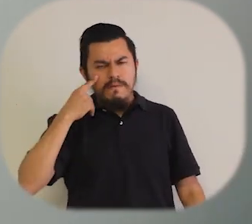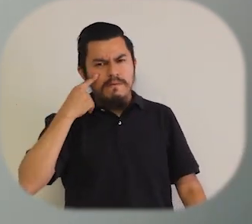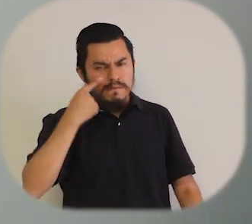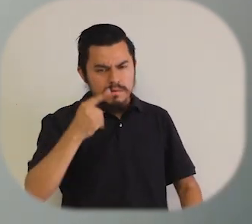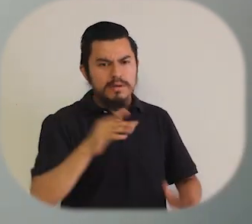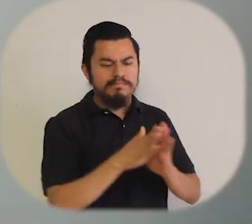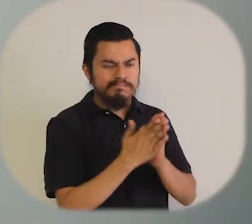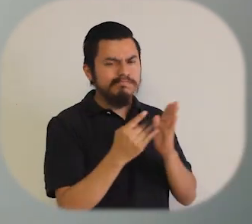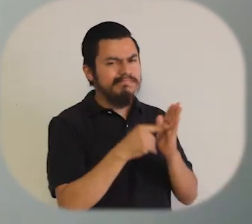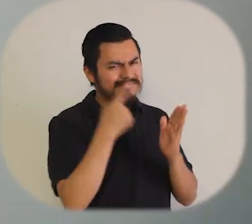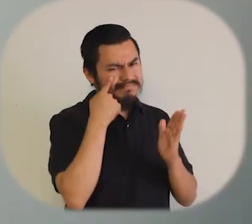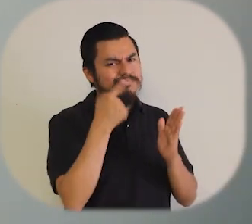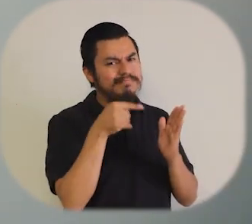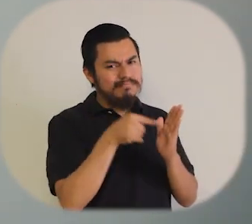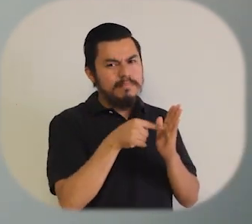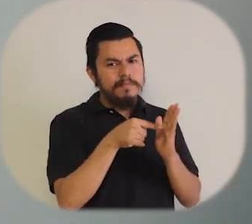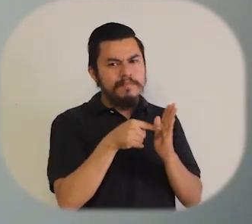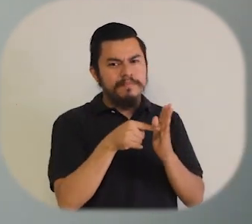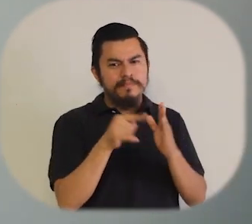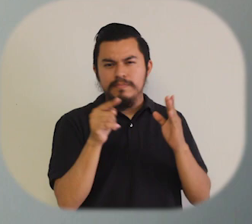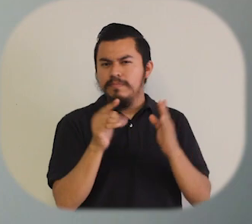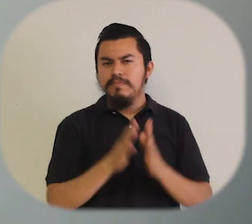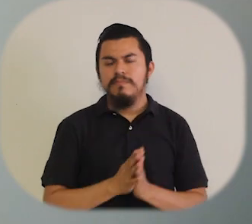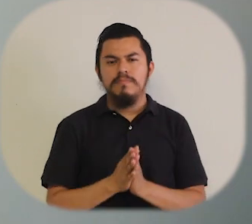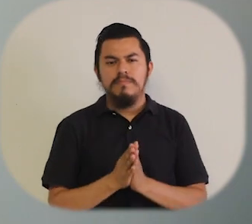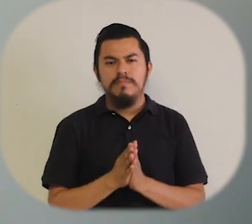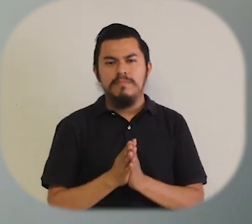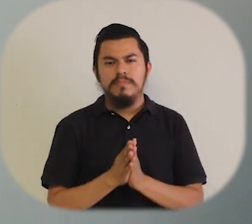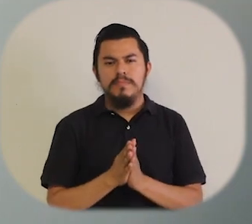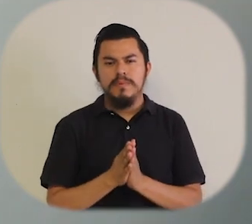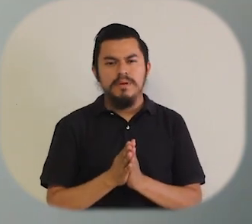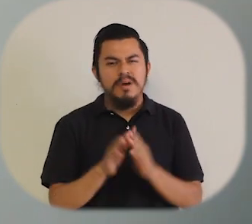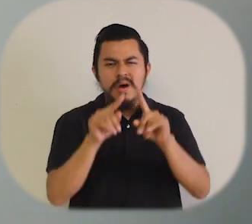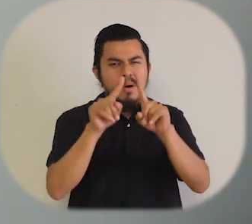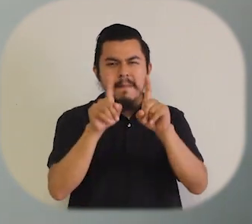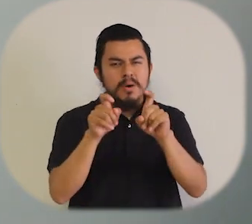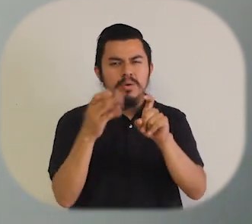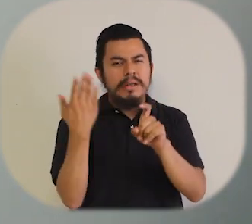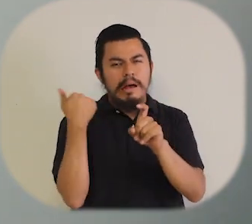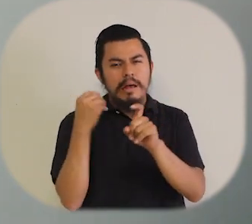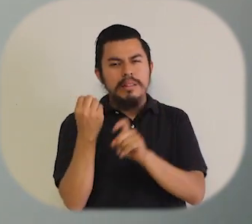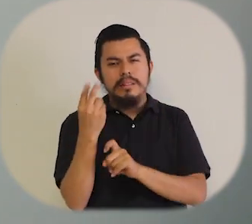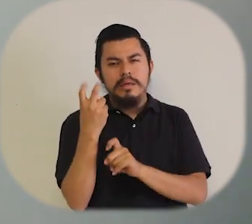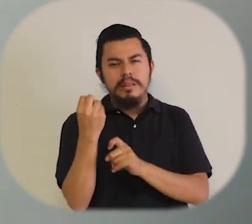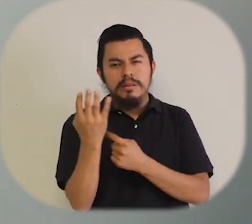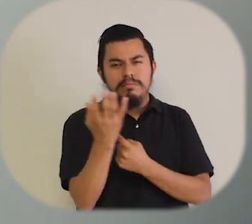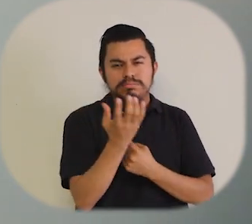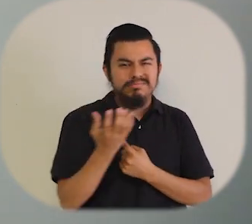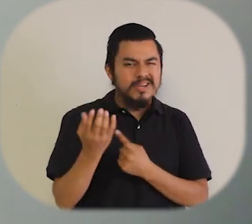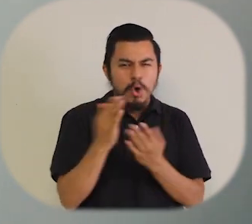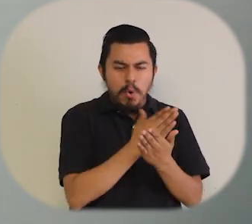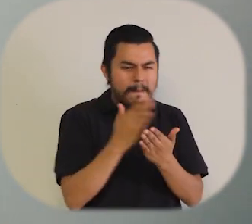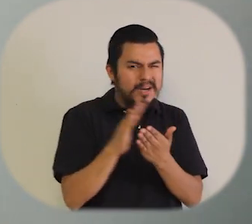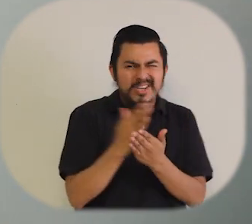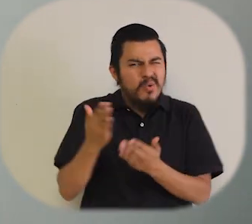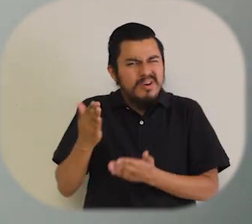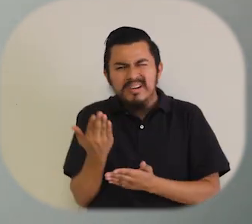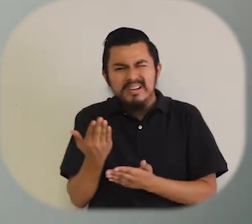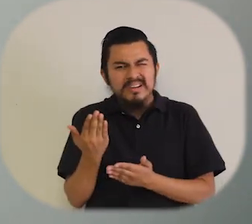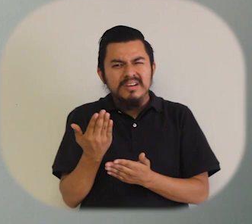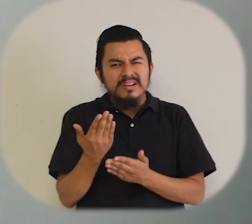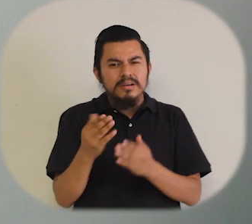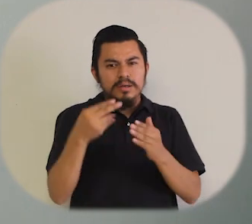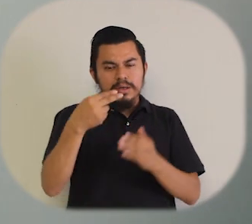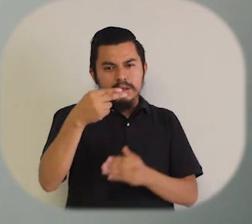¿Qué es lo que compartieron los apóstoles como el evangelio? En Hechos 2, como ustedes conocen muy bien, el Espíritu Santo se